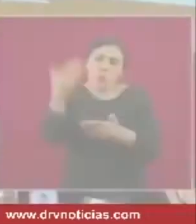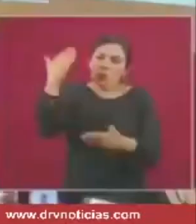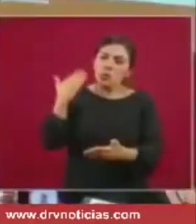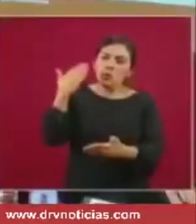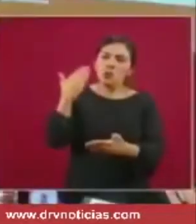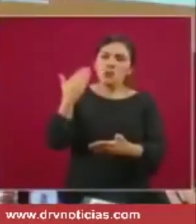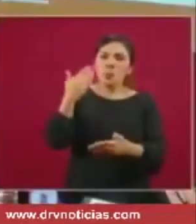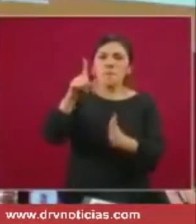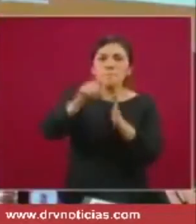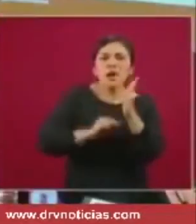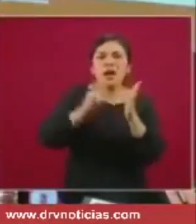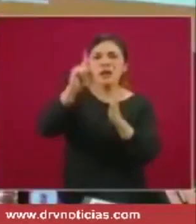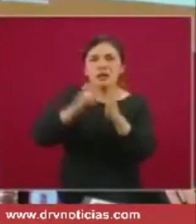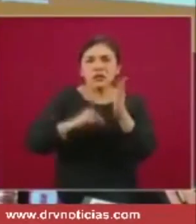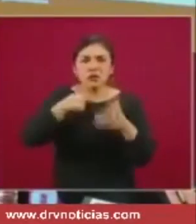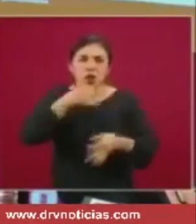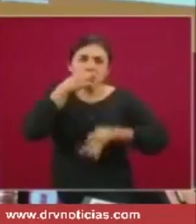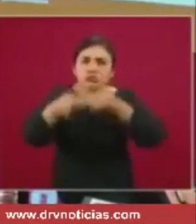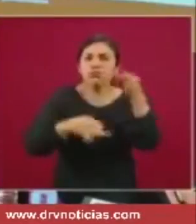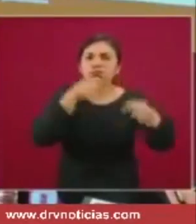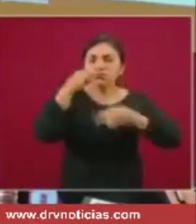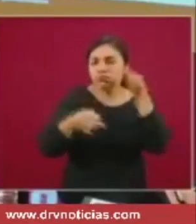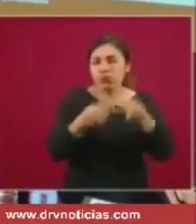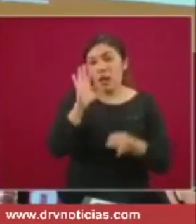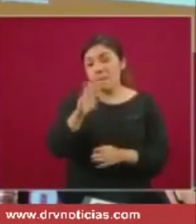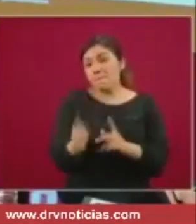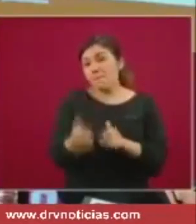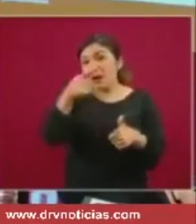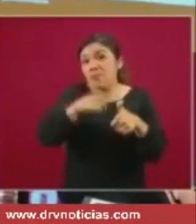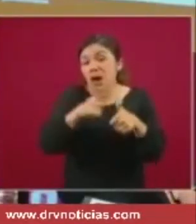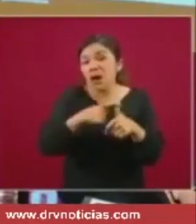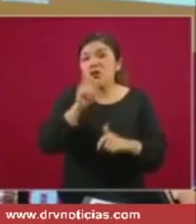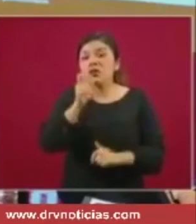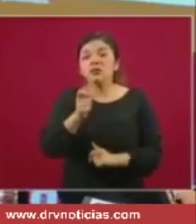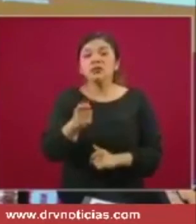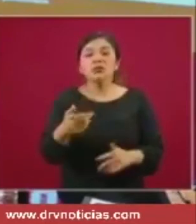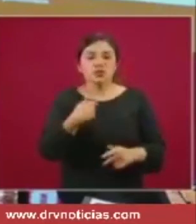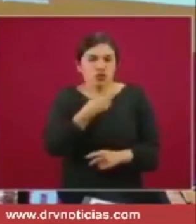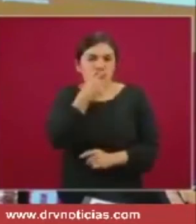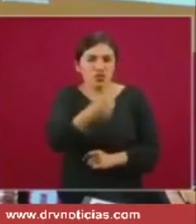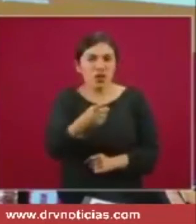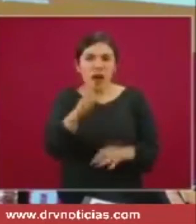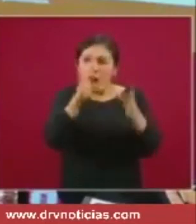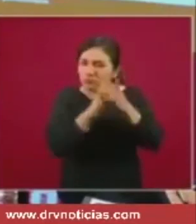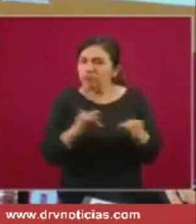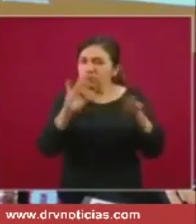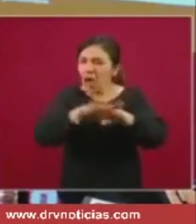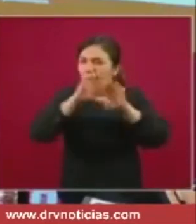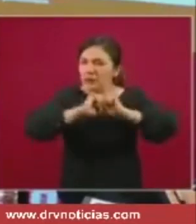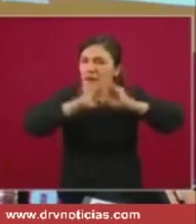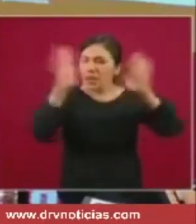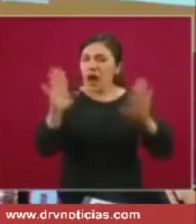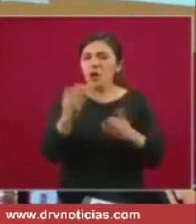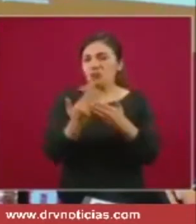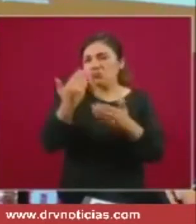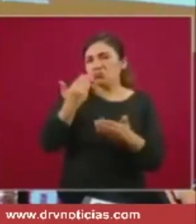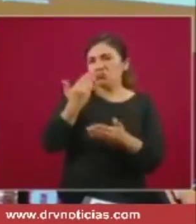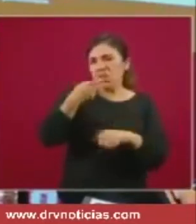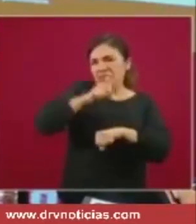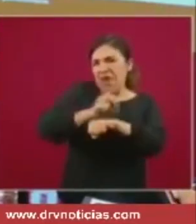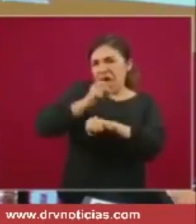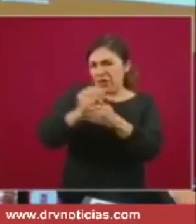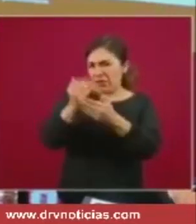terminó por confundir y por no realmente convencer ya a nadie. Ha caído en un desprestigio tremendo,